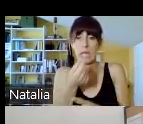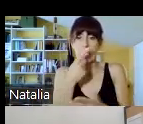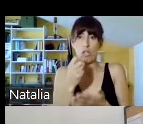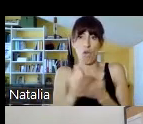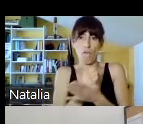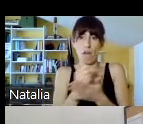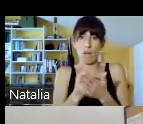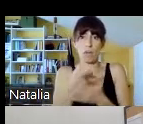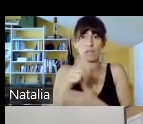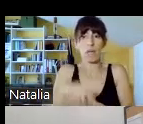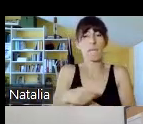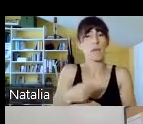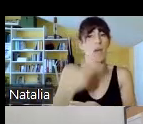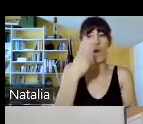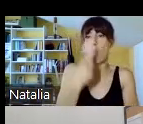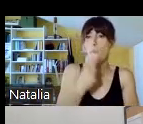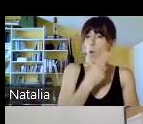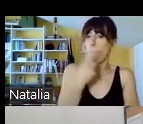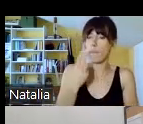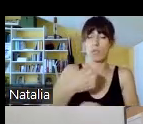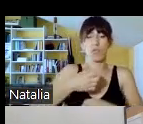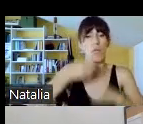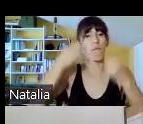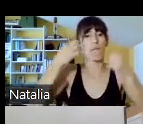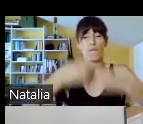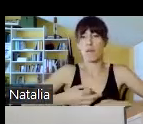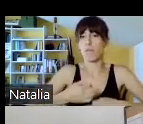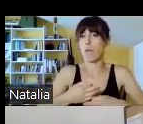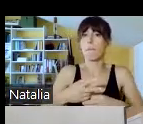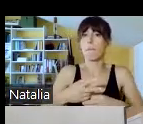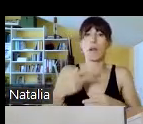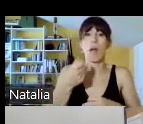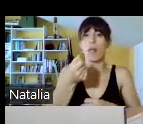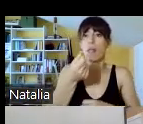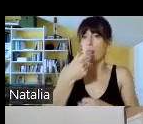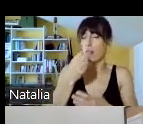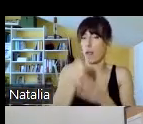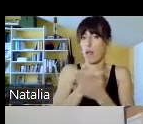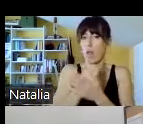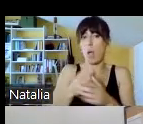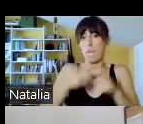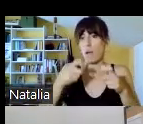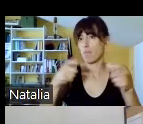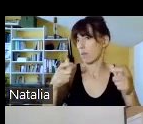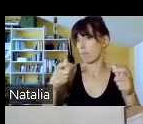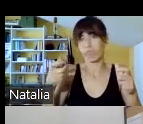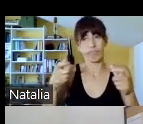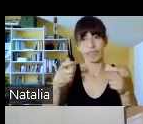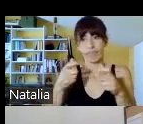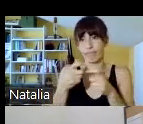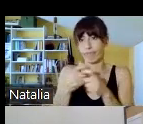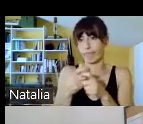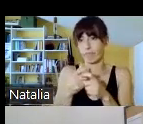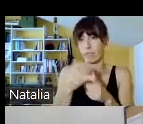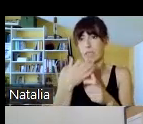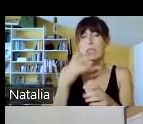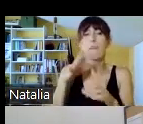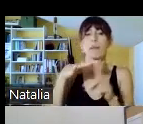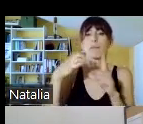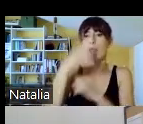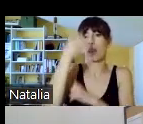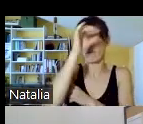un compromiso político firme para frenar la medicalización de los malestares cotidianos, siempre desde una perspectiva de